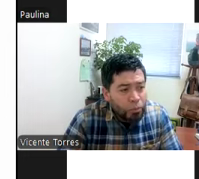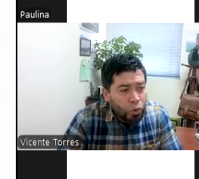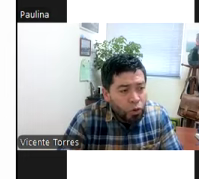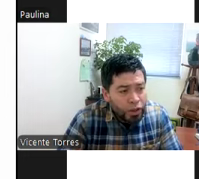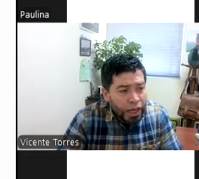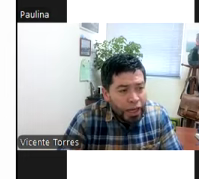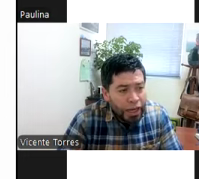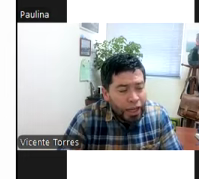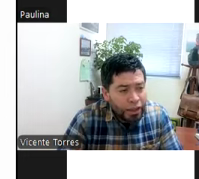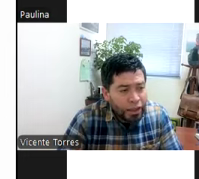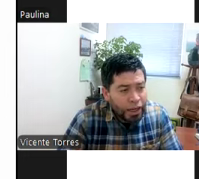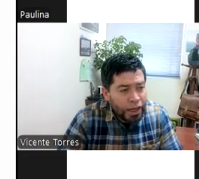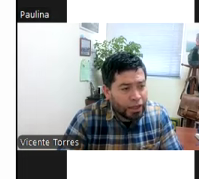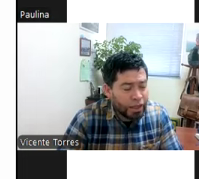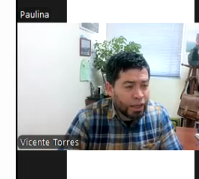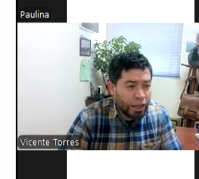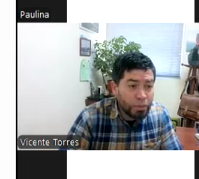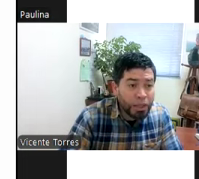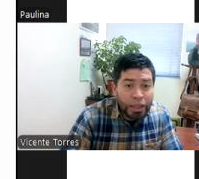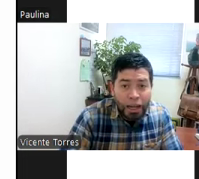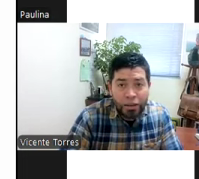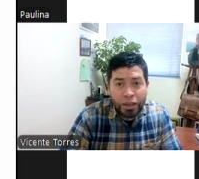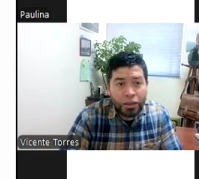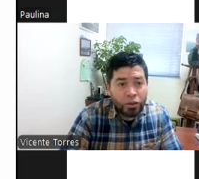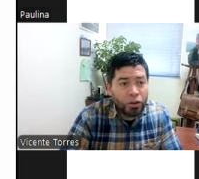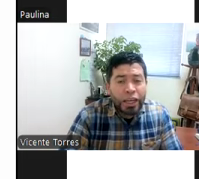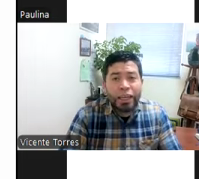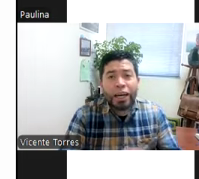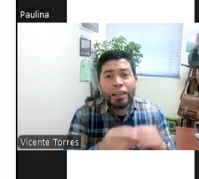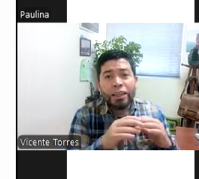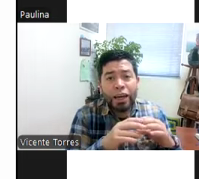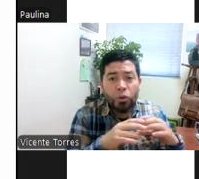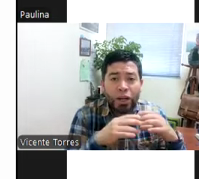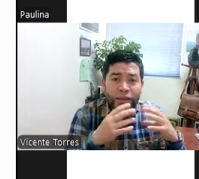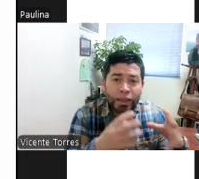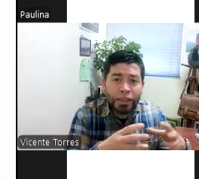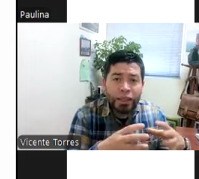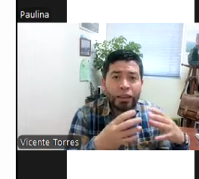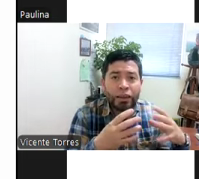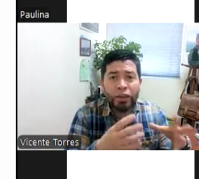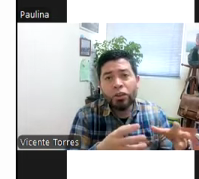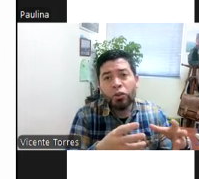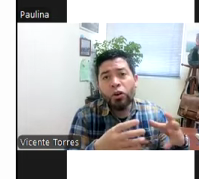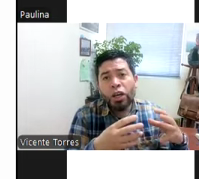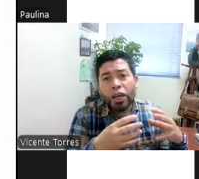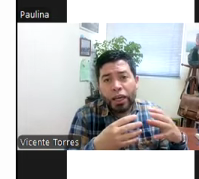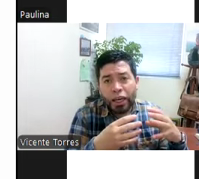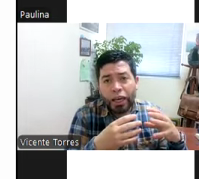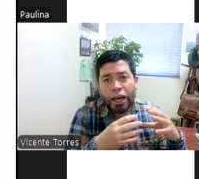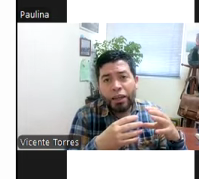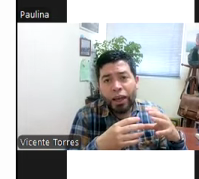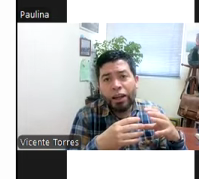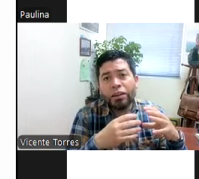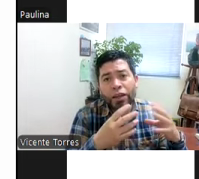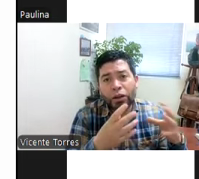la mucosa gástrica epitelial, ¿cierto? Y gatilla una serie de eventos